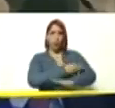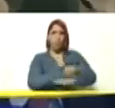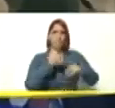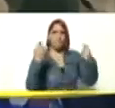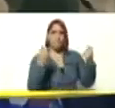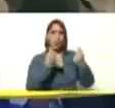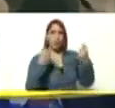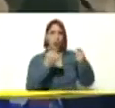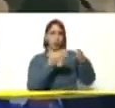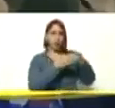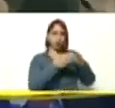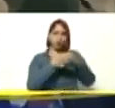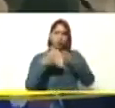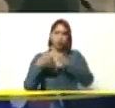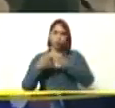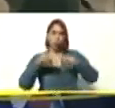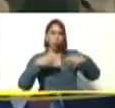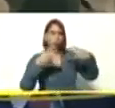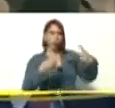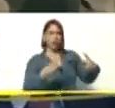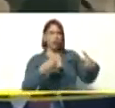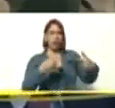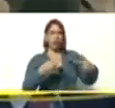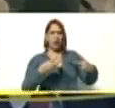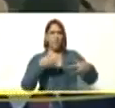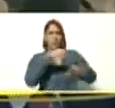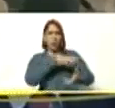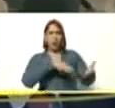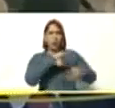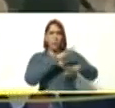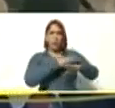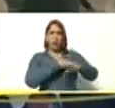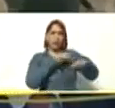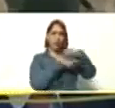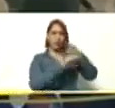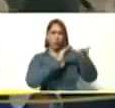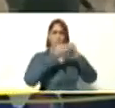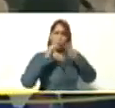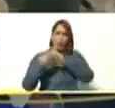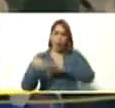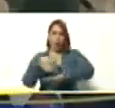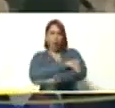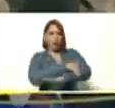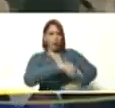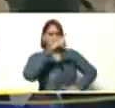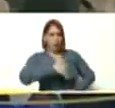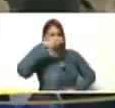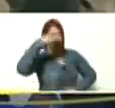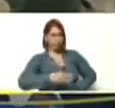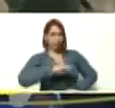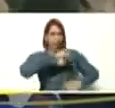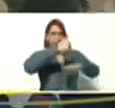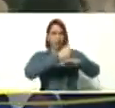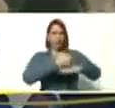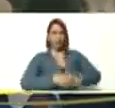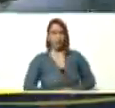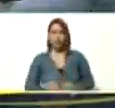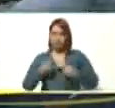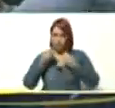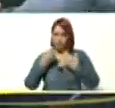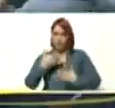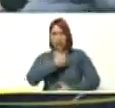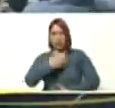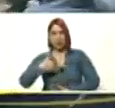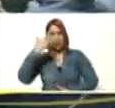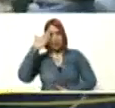organizado cualquier novedad que suceda en esa comunidad y en esa calle, mi comandante en jefe. Muy bien, yo quisiera